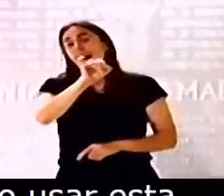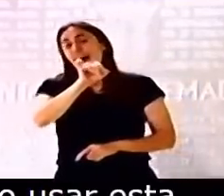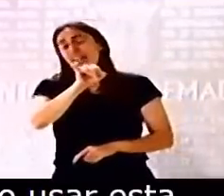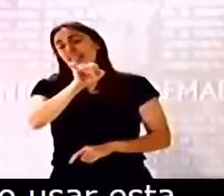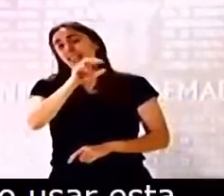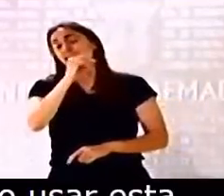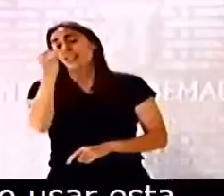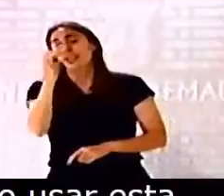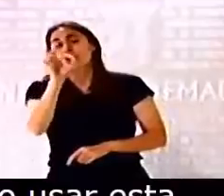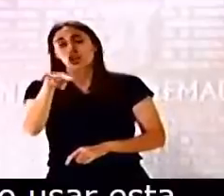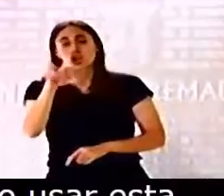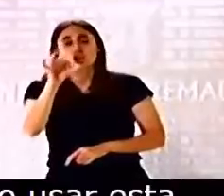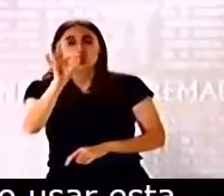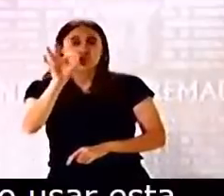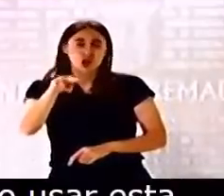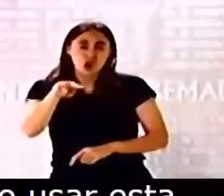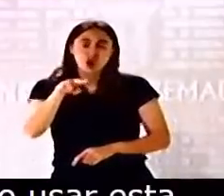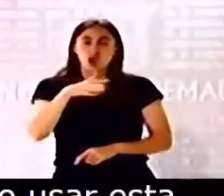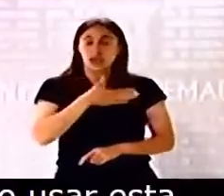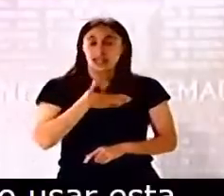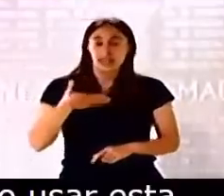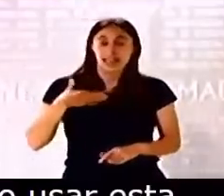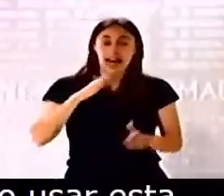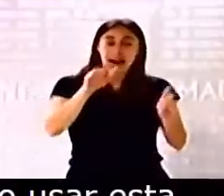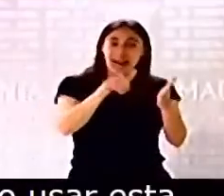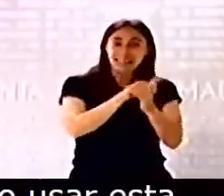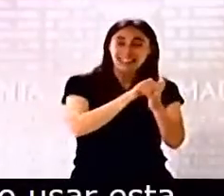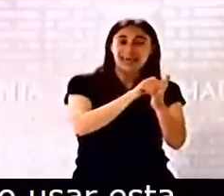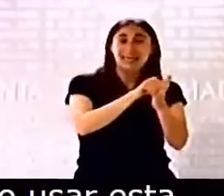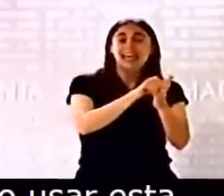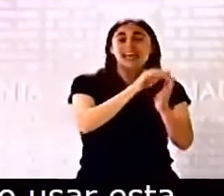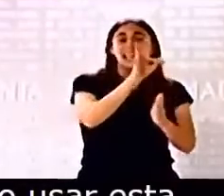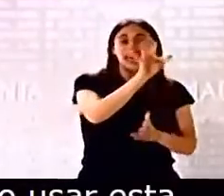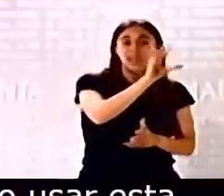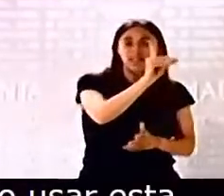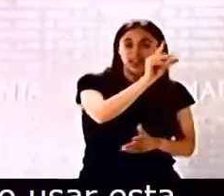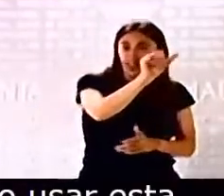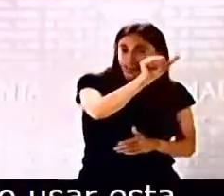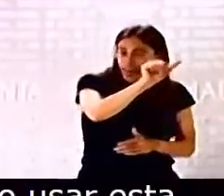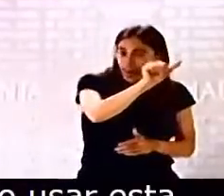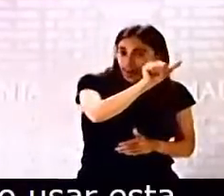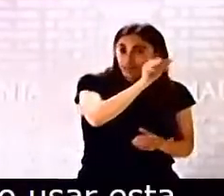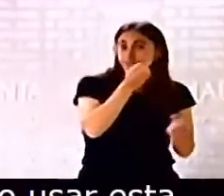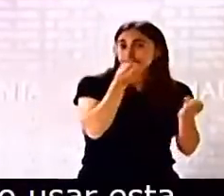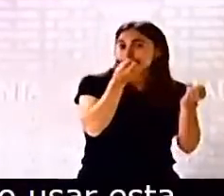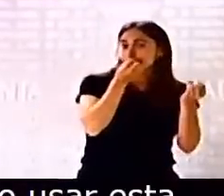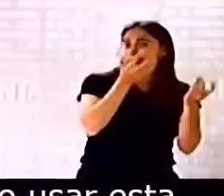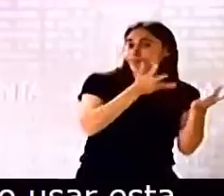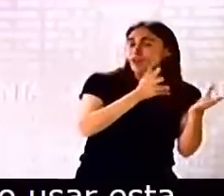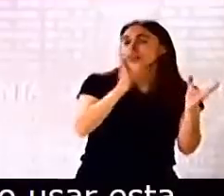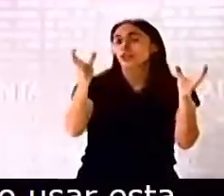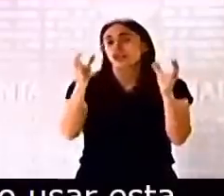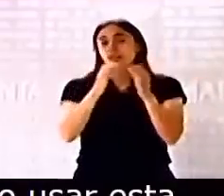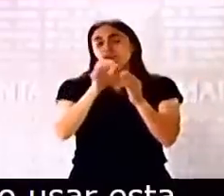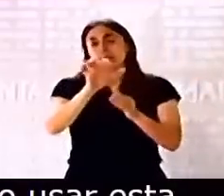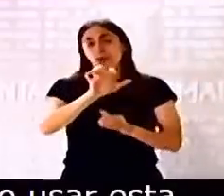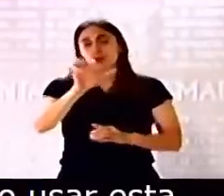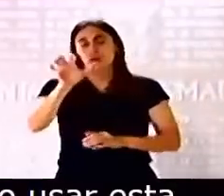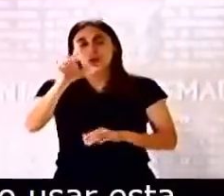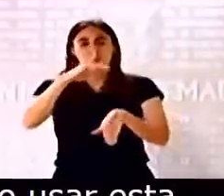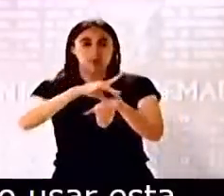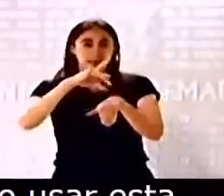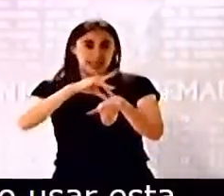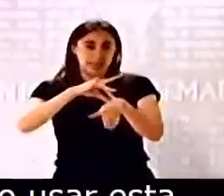FDA en Estados Unidos y hasta que no se pronuncie la Agencia Europea del Medicamento en los países de la